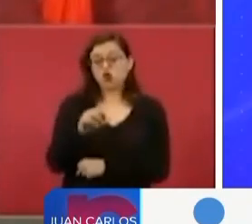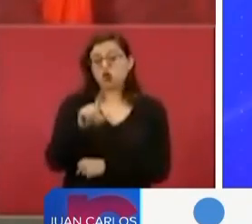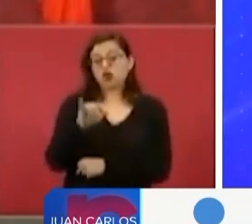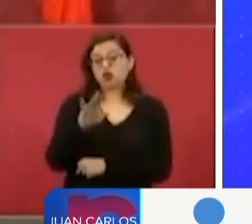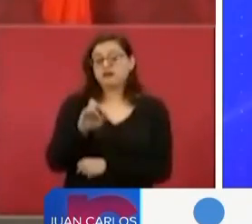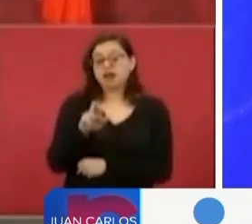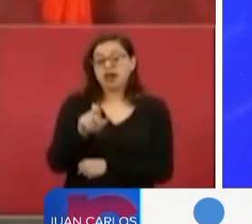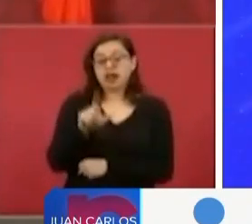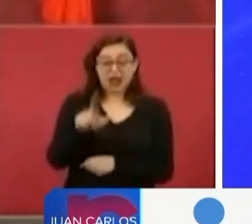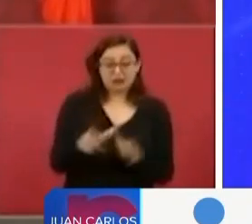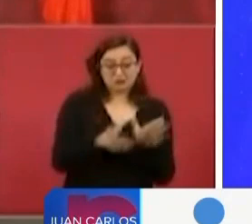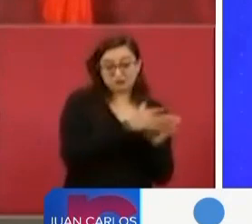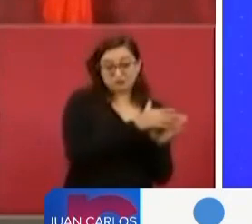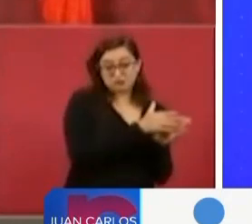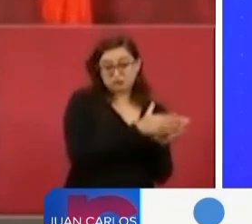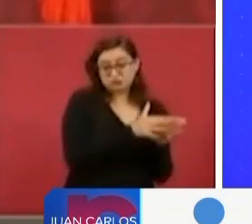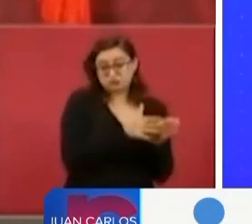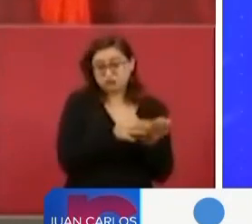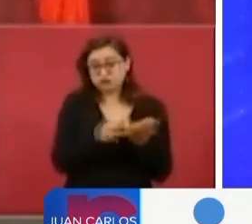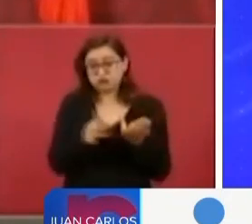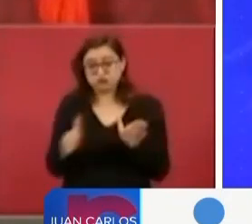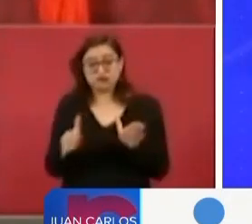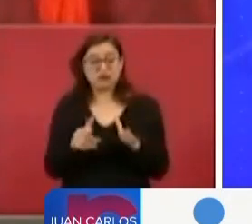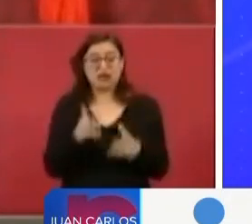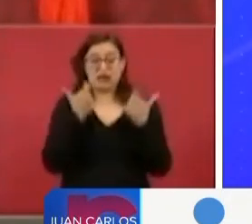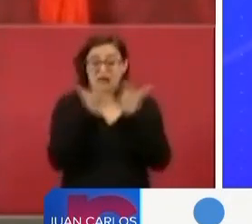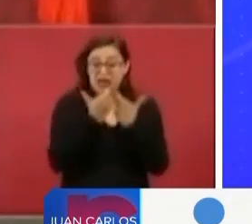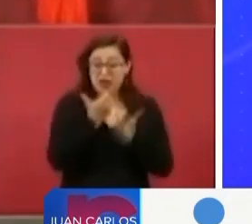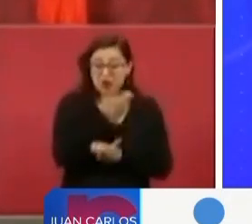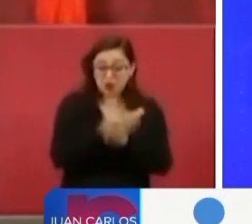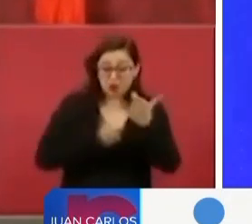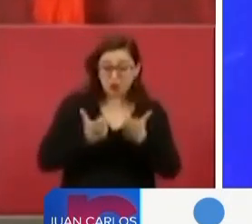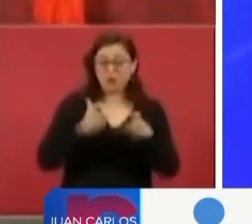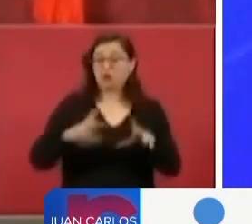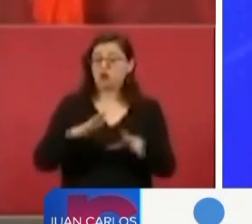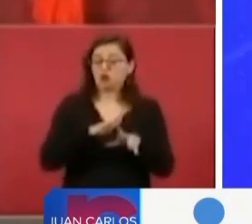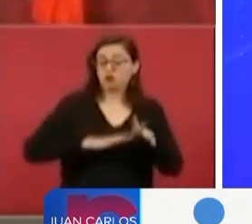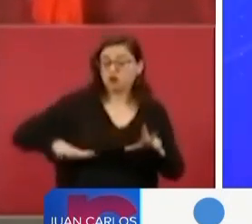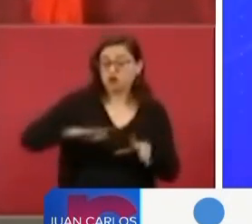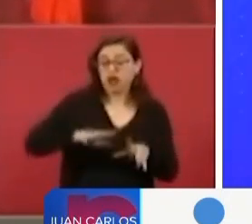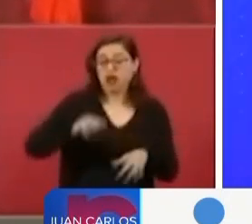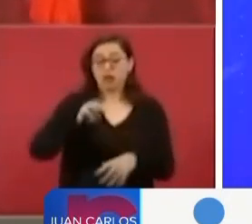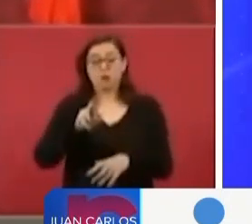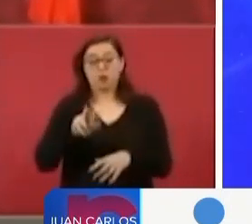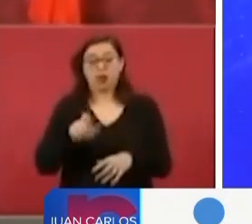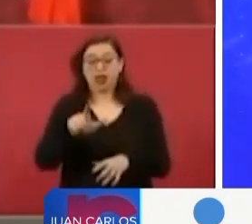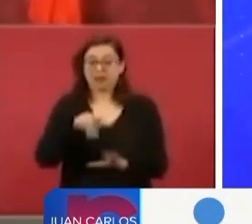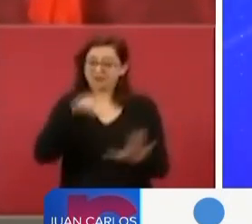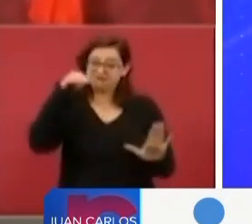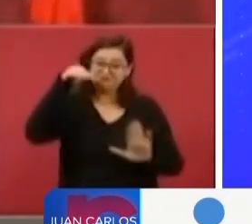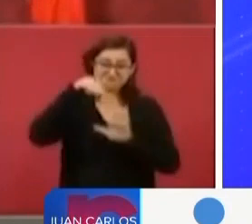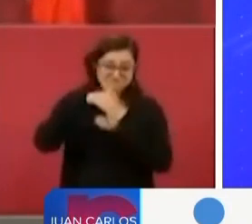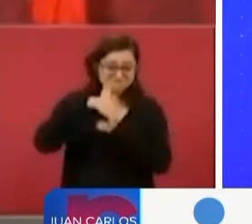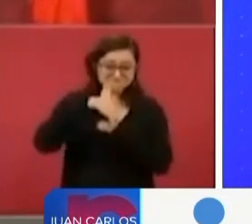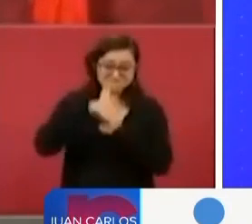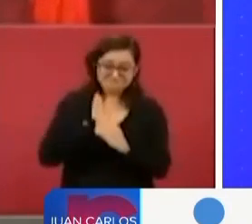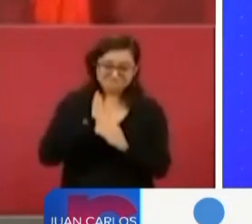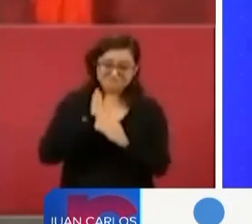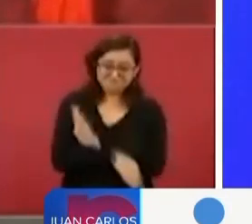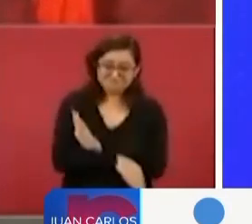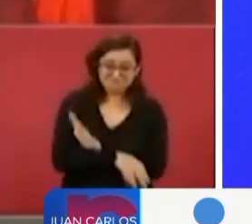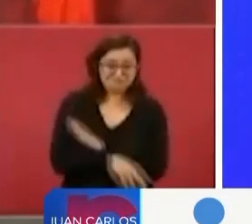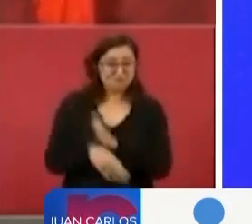en lo económico, en lo social, en lo moral. Y la única manera de enfrentar